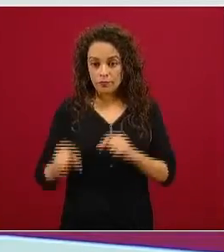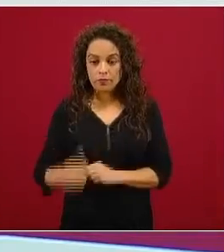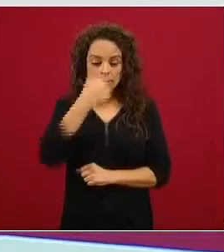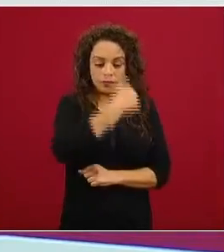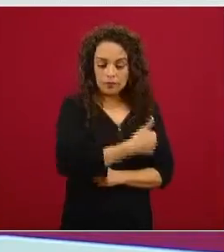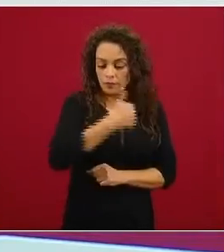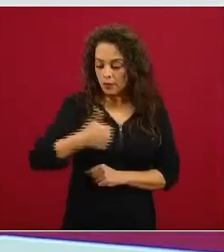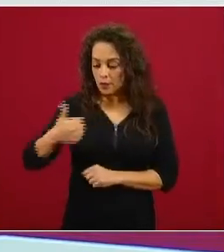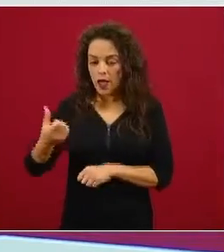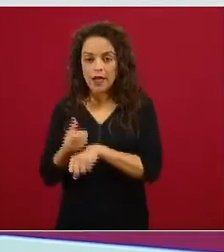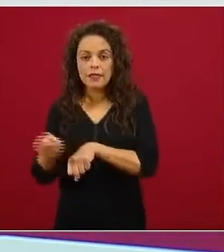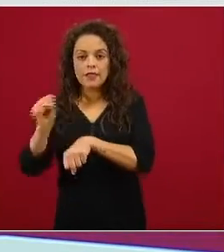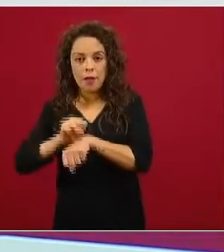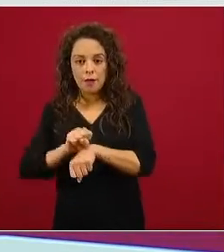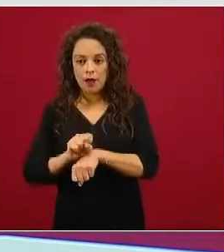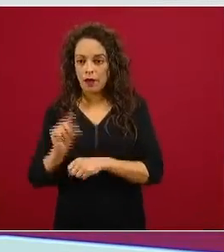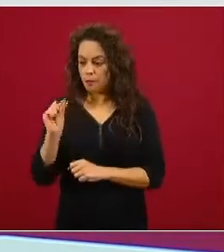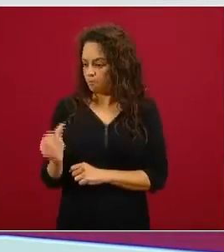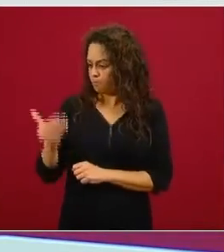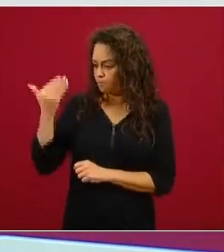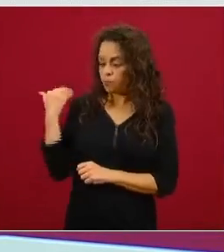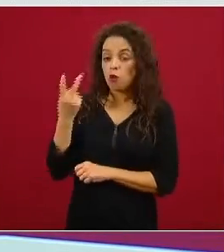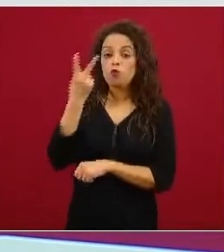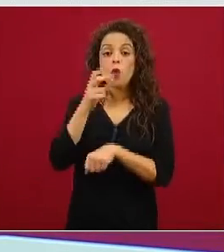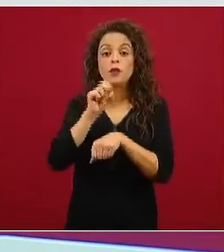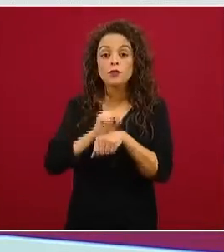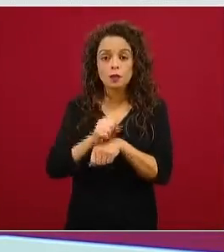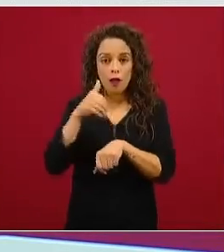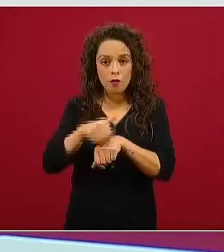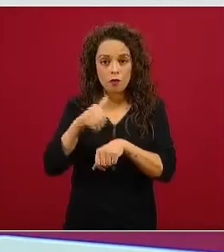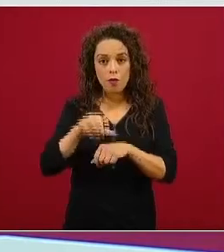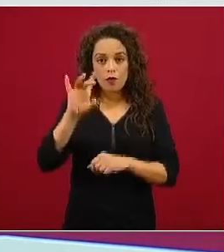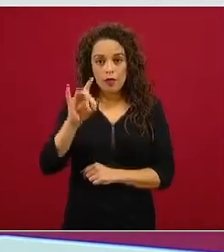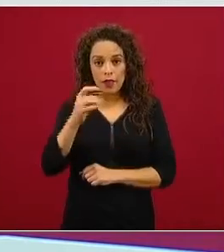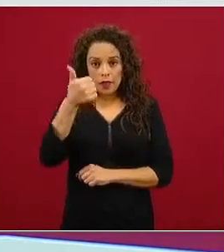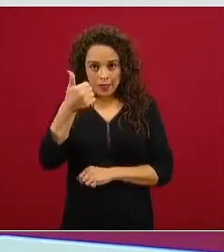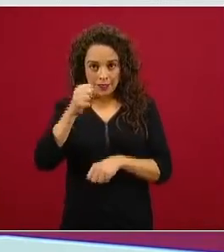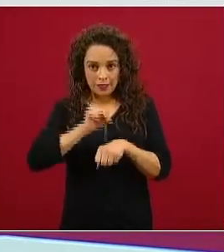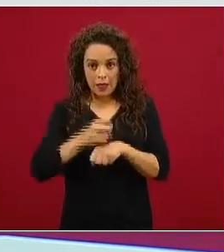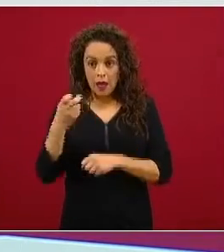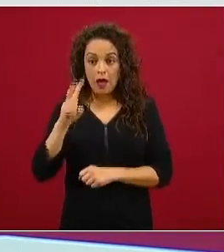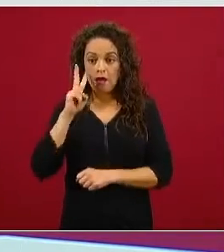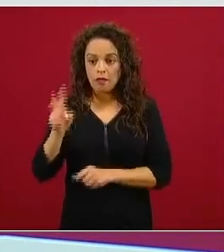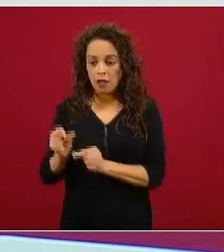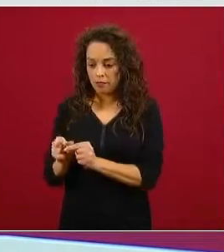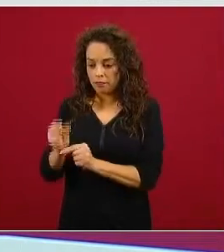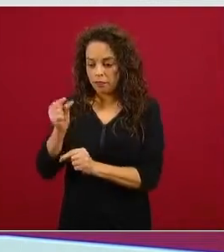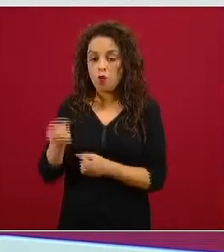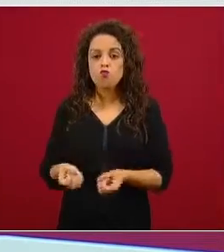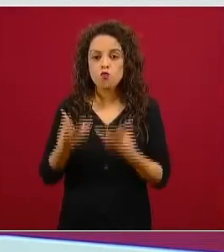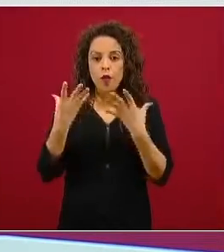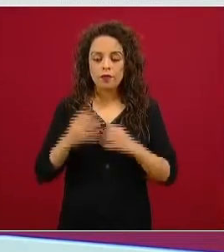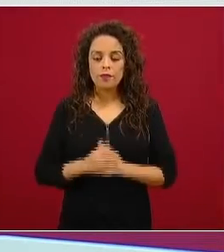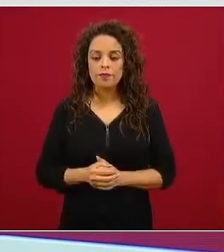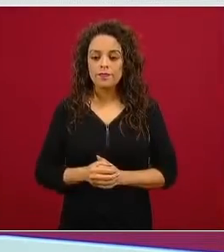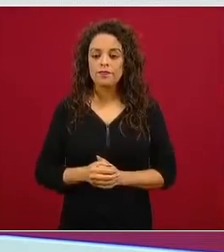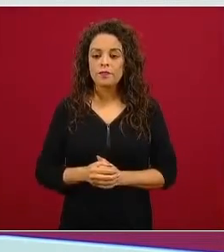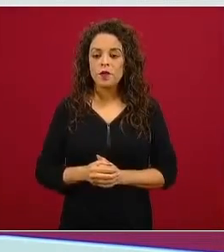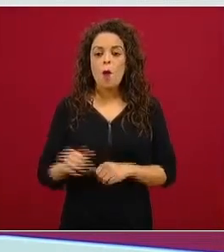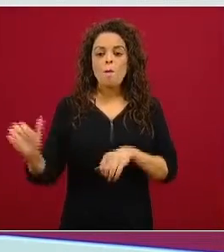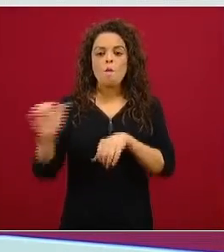relativamente inestables. Lo que vemos en las columnas es esta zona de color ocre, o lo puede ser que en su pantalla lo vea de color